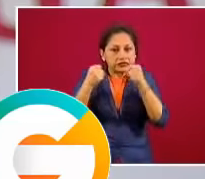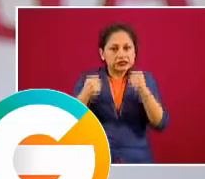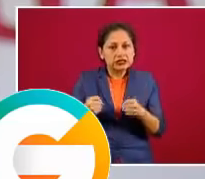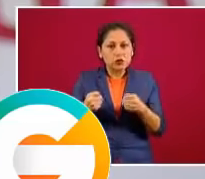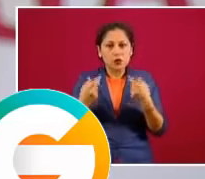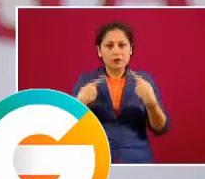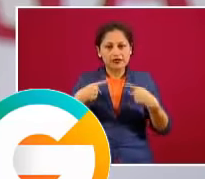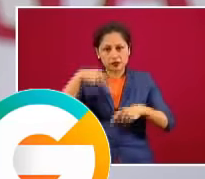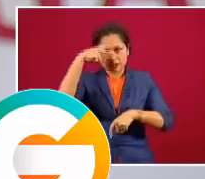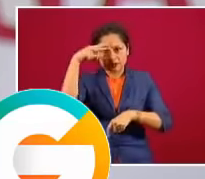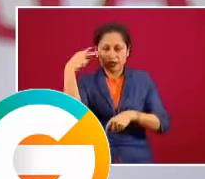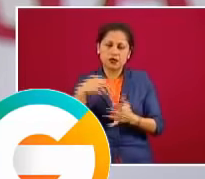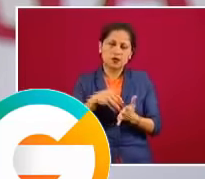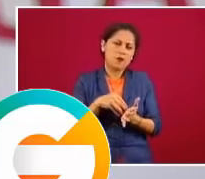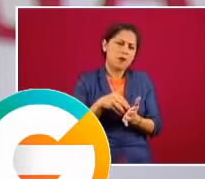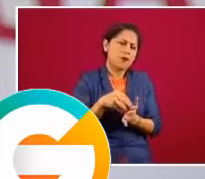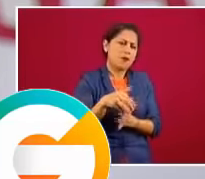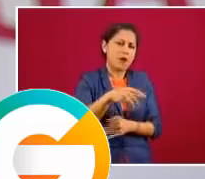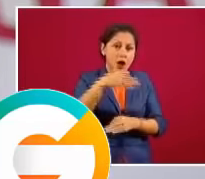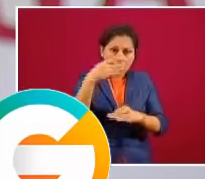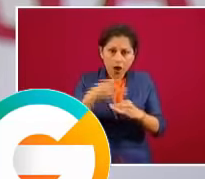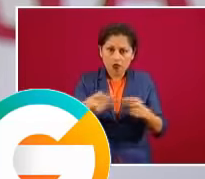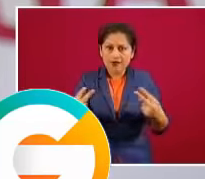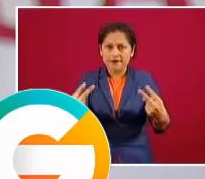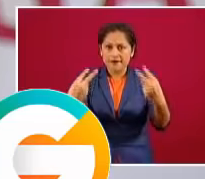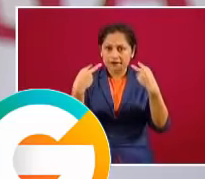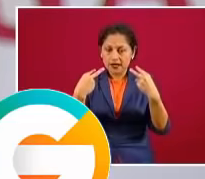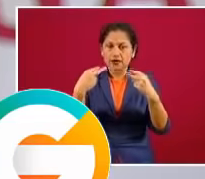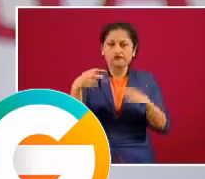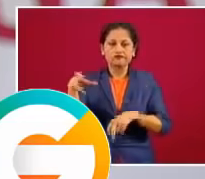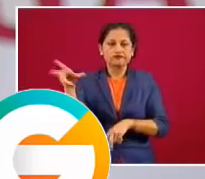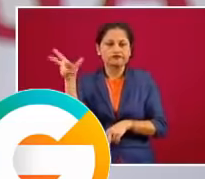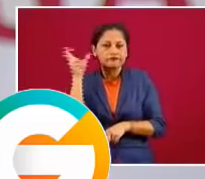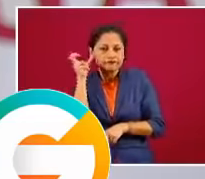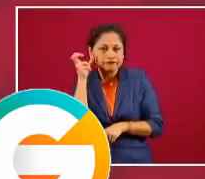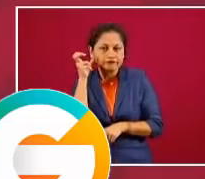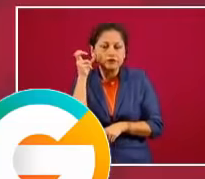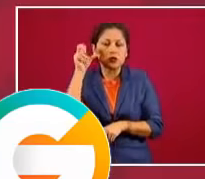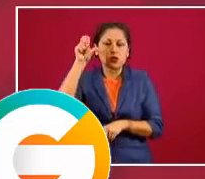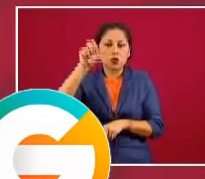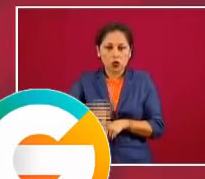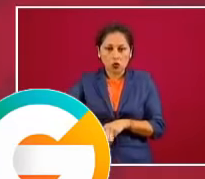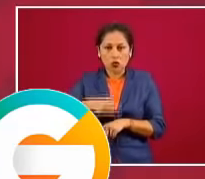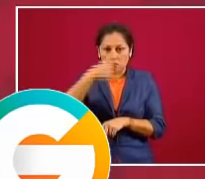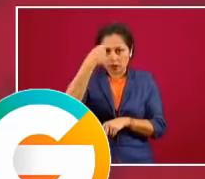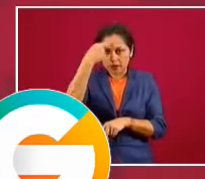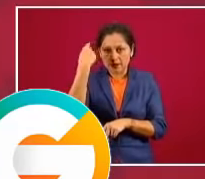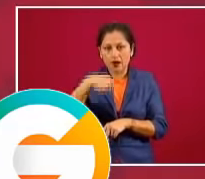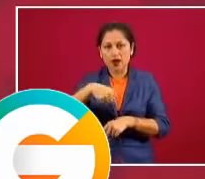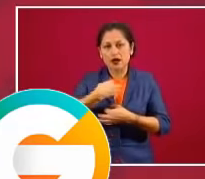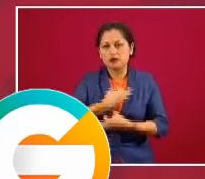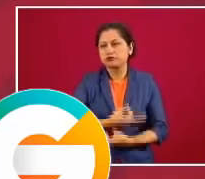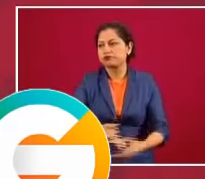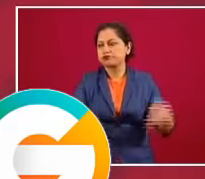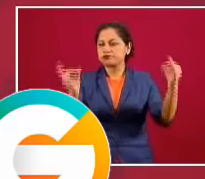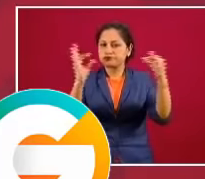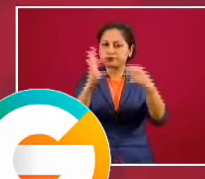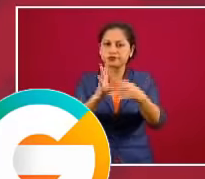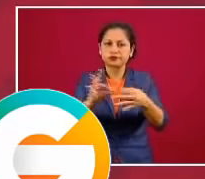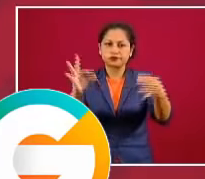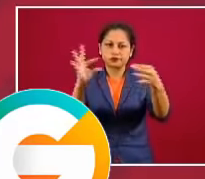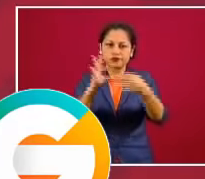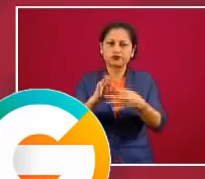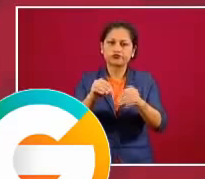están viendo, están escuchando lo que se está